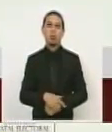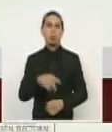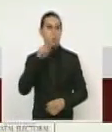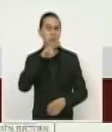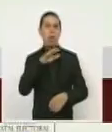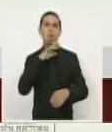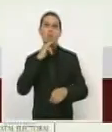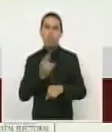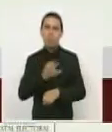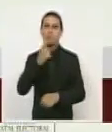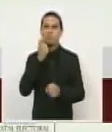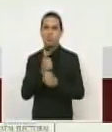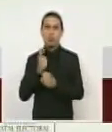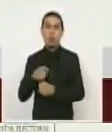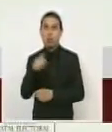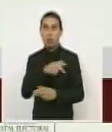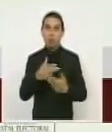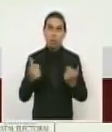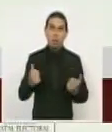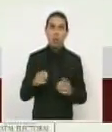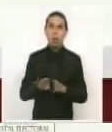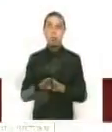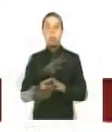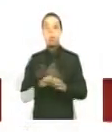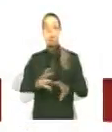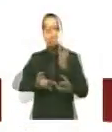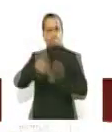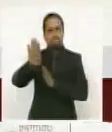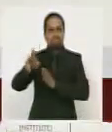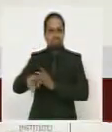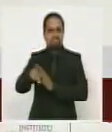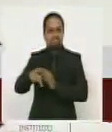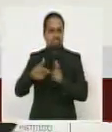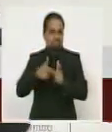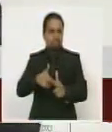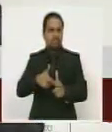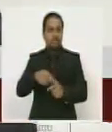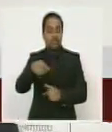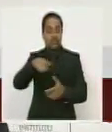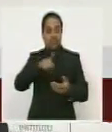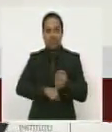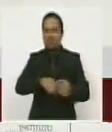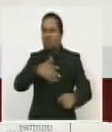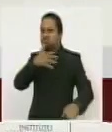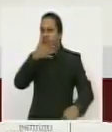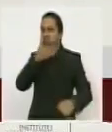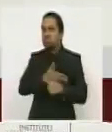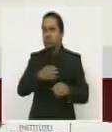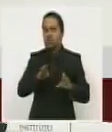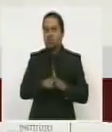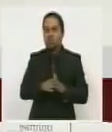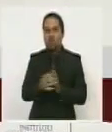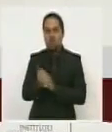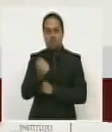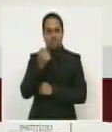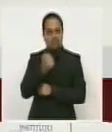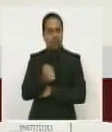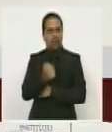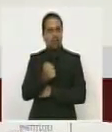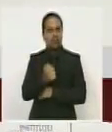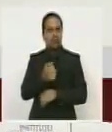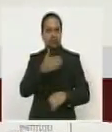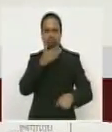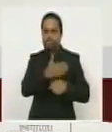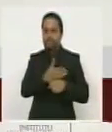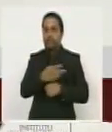quitara la reforma educativa mintiendo a los maestros por conseguir el voto francisco javier jiménez jiménez candidato del partido unidad popular llamó a la